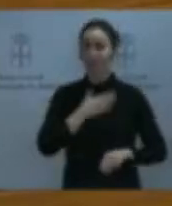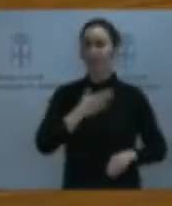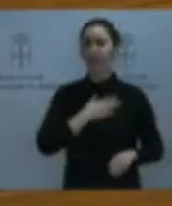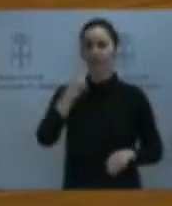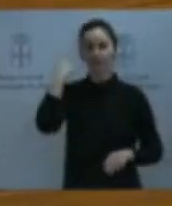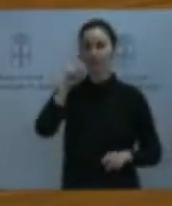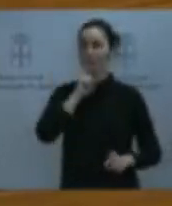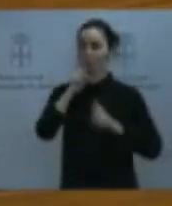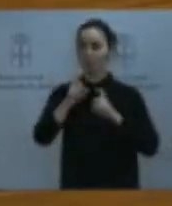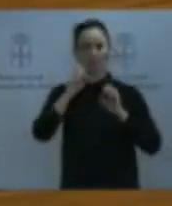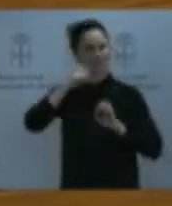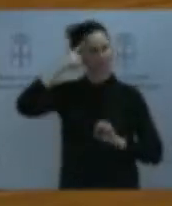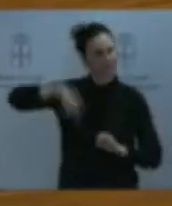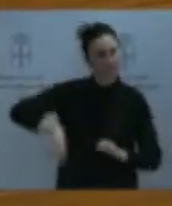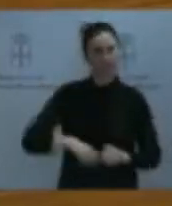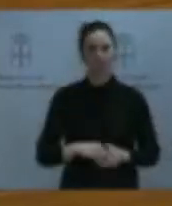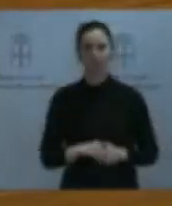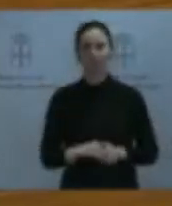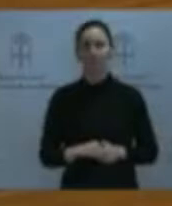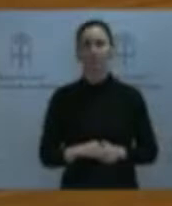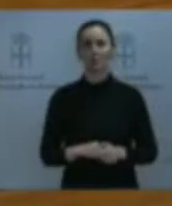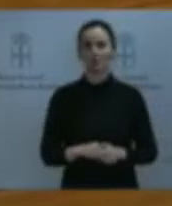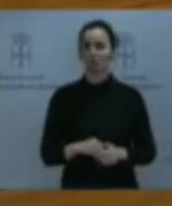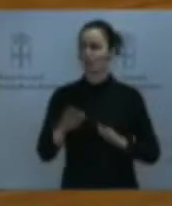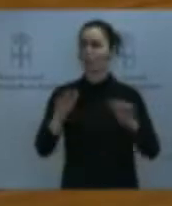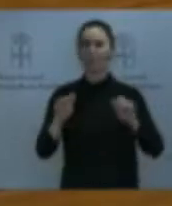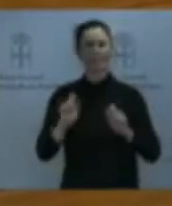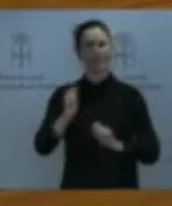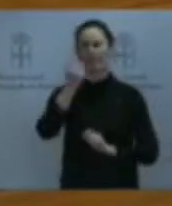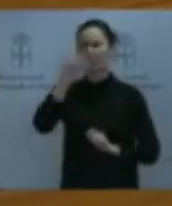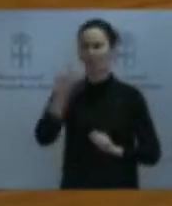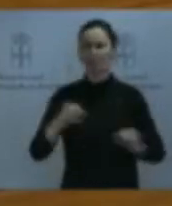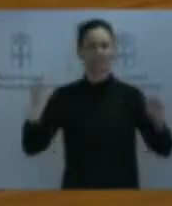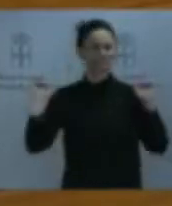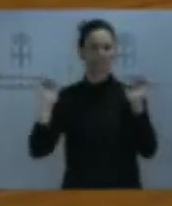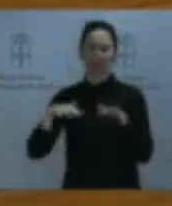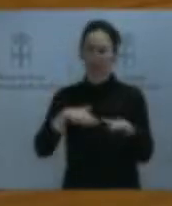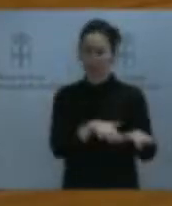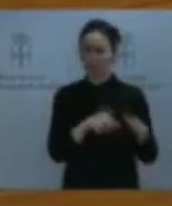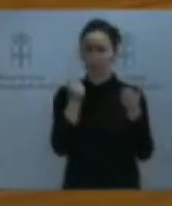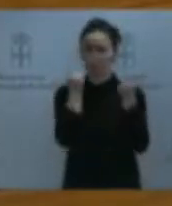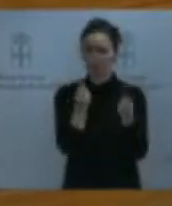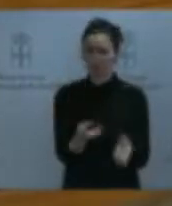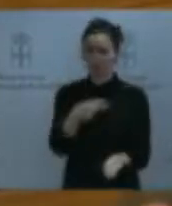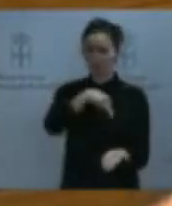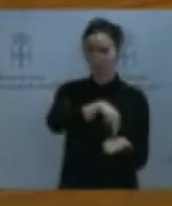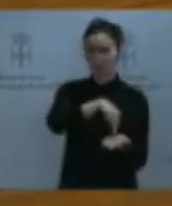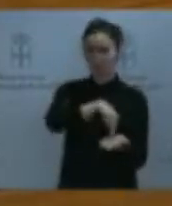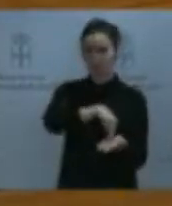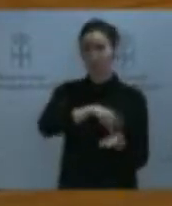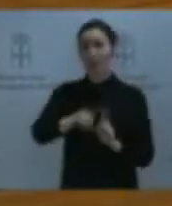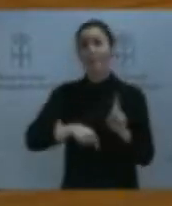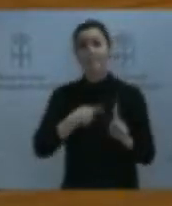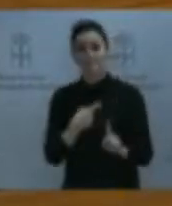que la convocatoria será un éxito, y no solo por el número de personas que la respaldarán, sino por el aldabonazo que eso